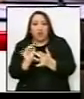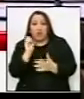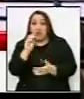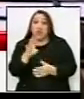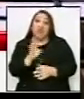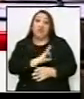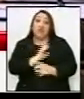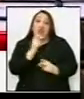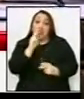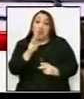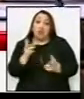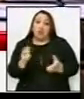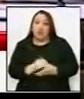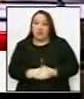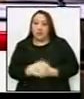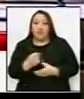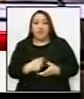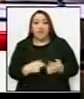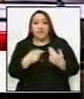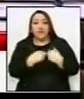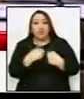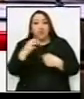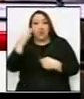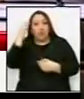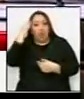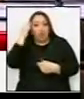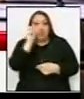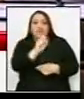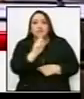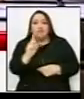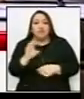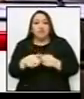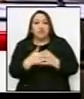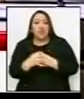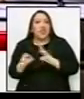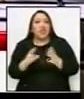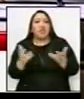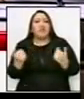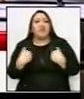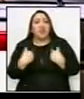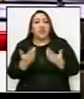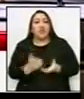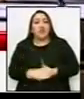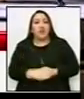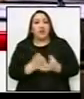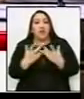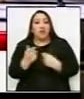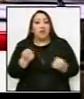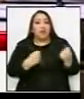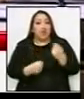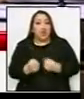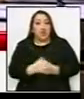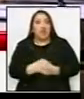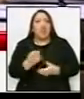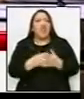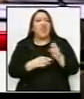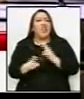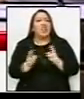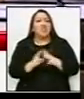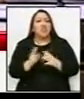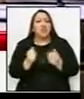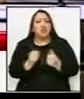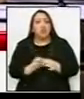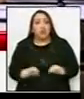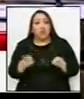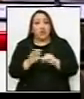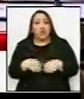Fiscalía tendrá que establecer qué roles políticos, qué relaciones políticas, qué relaciones empresariales, qué relaciones